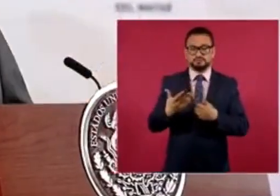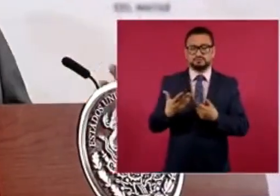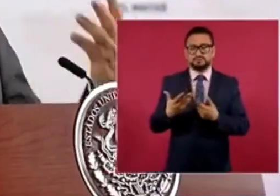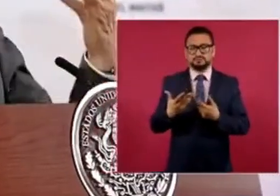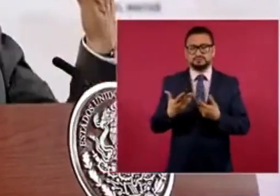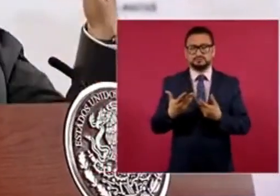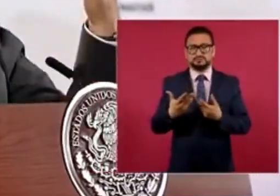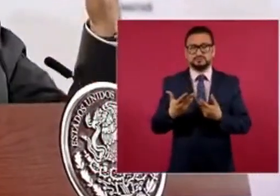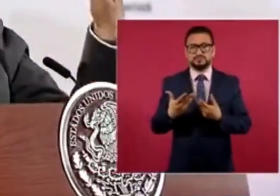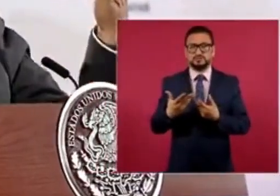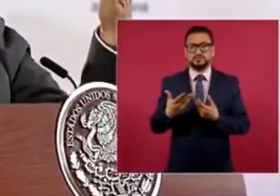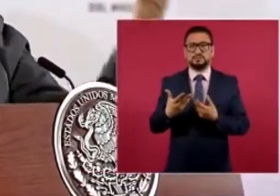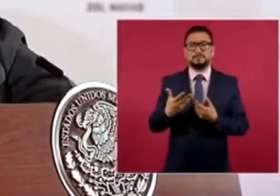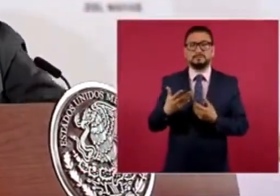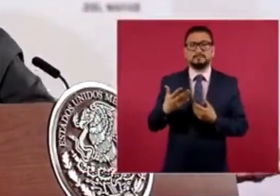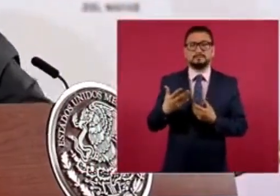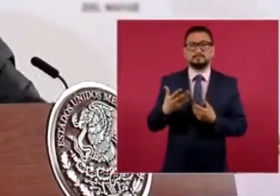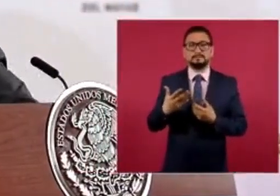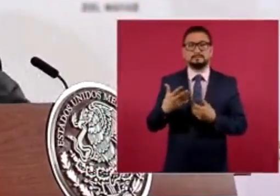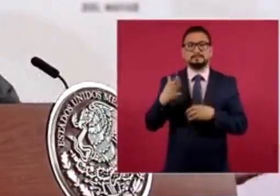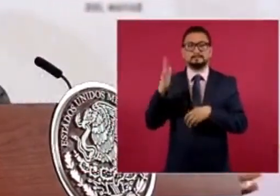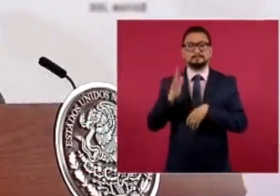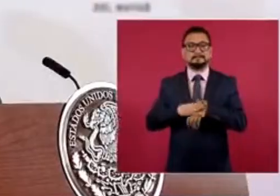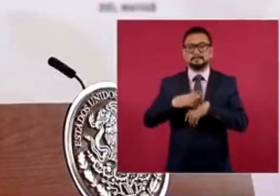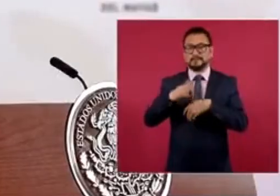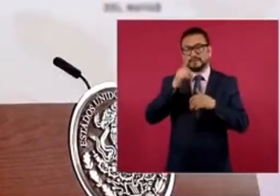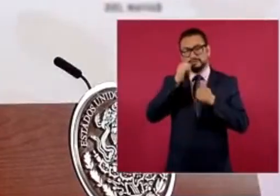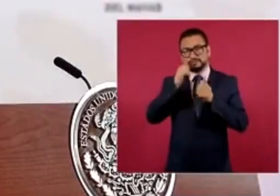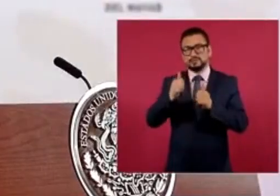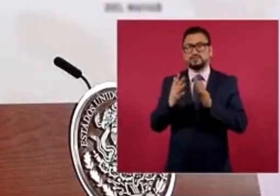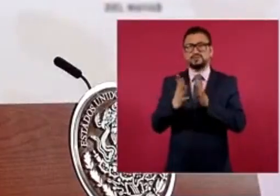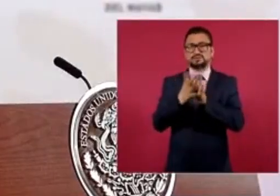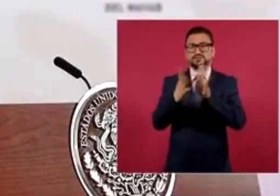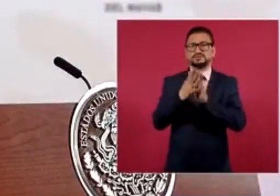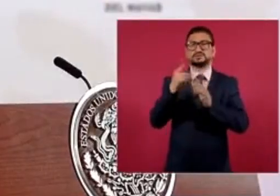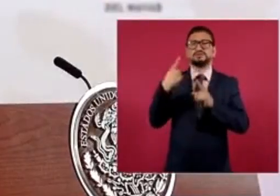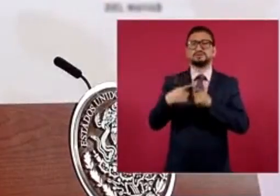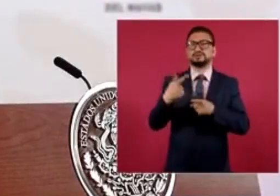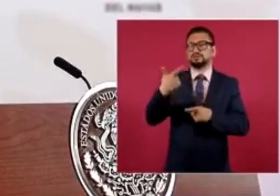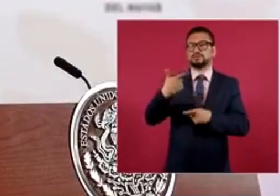se le dé más participación a la Guardia